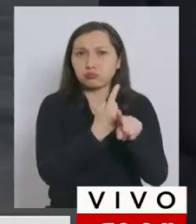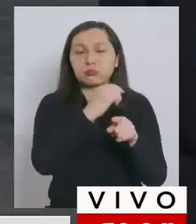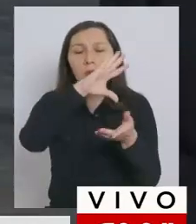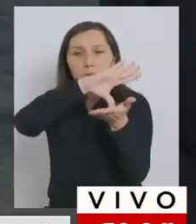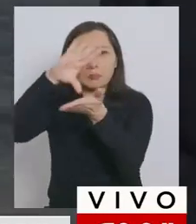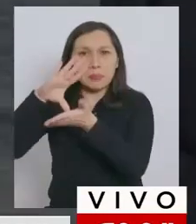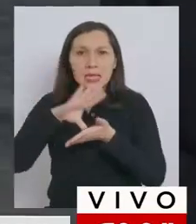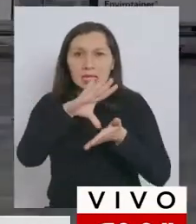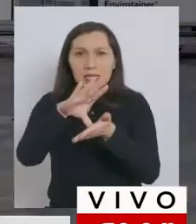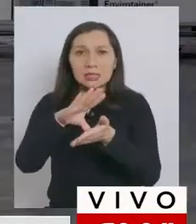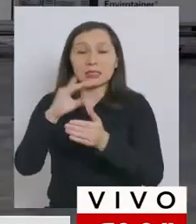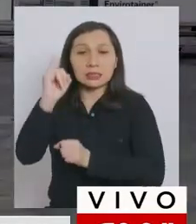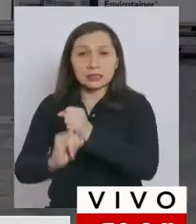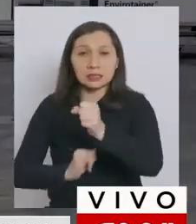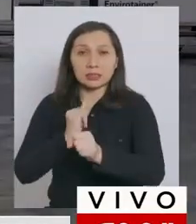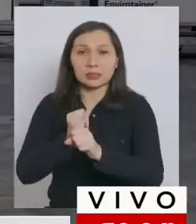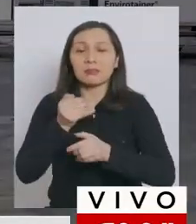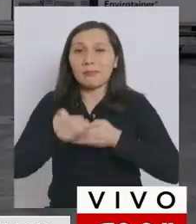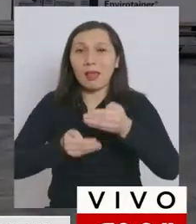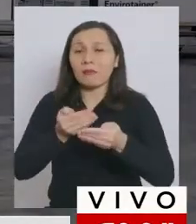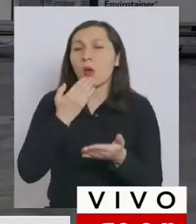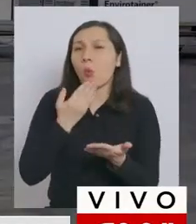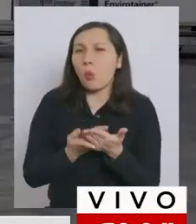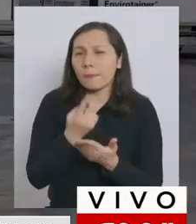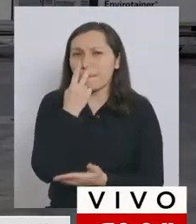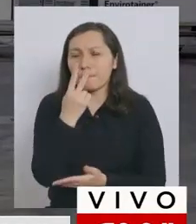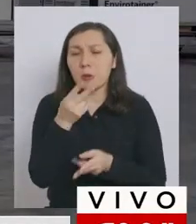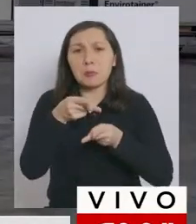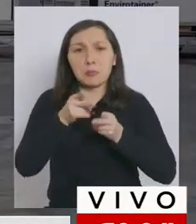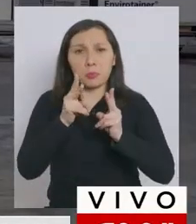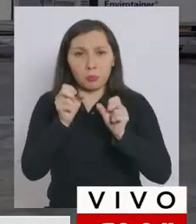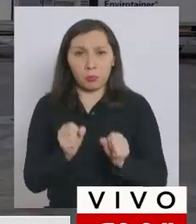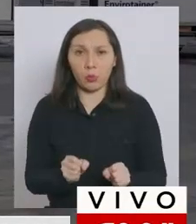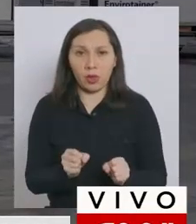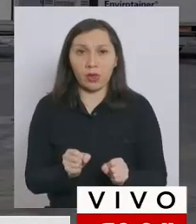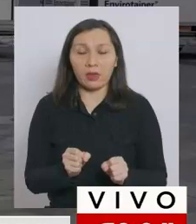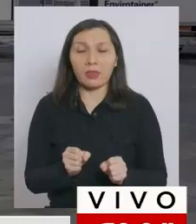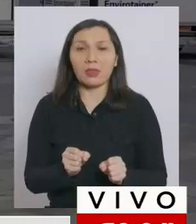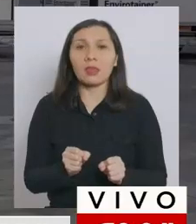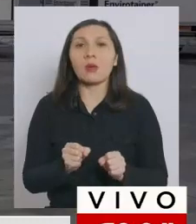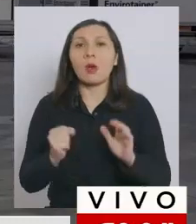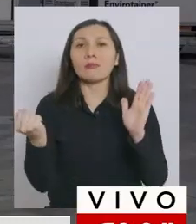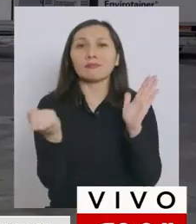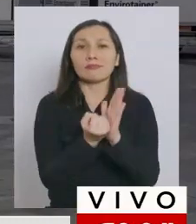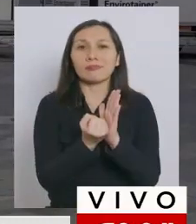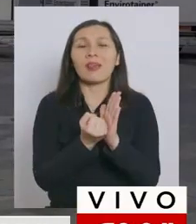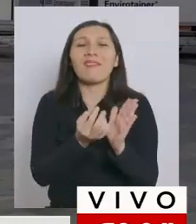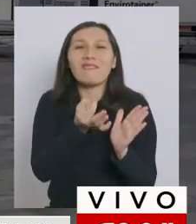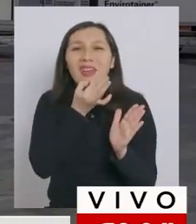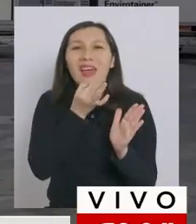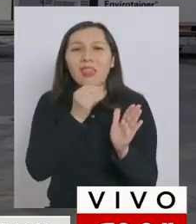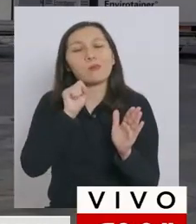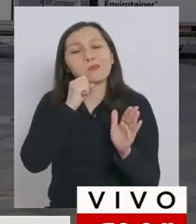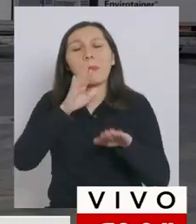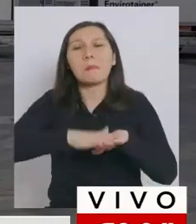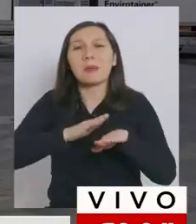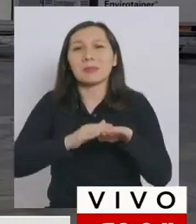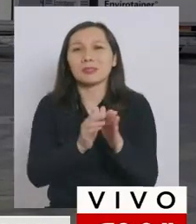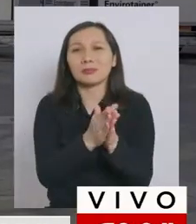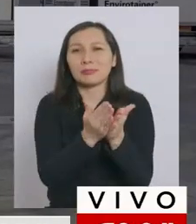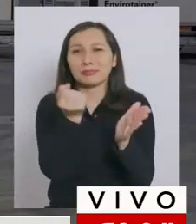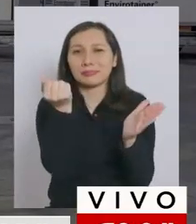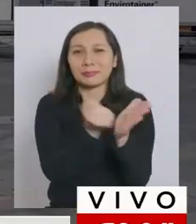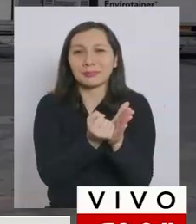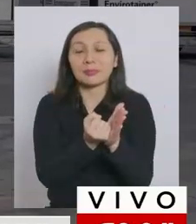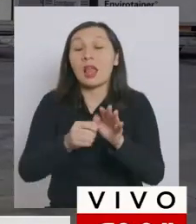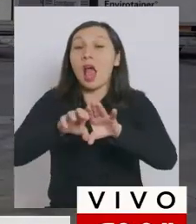para avanzar cuando las condiciones lo permitan hacia un pasaporte verde que en un contexto de